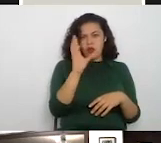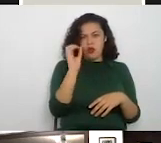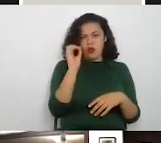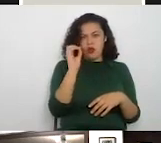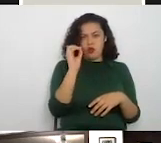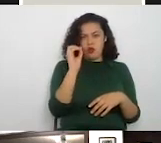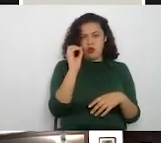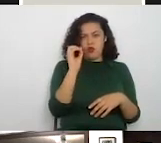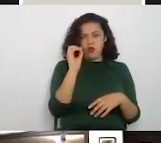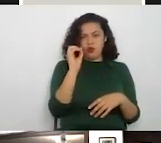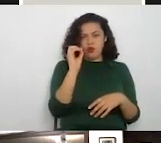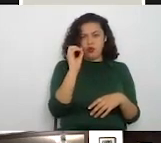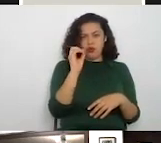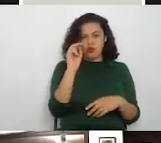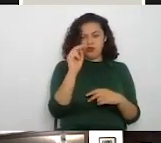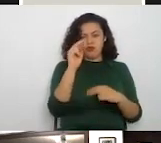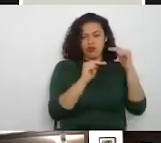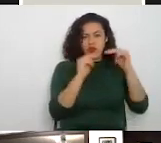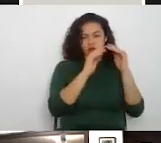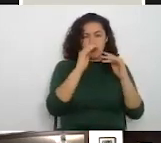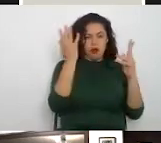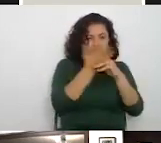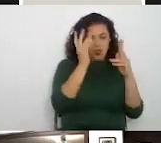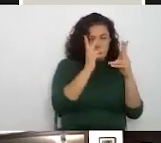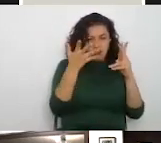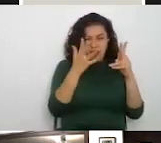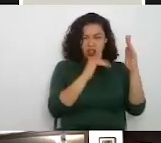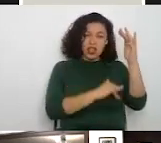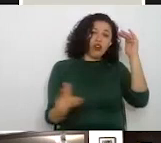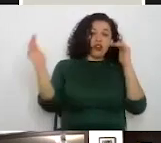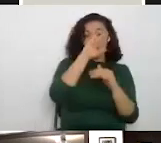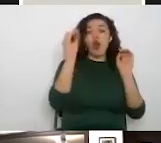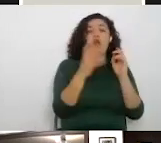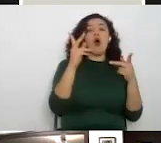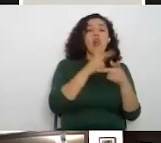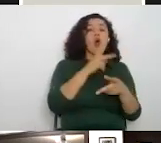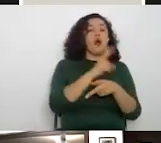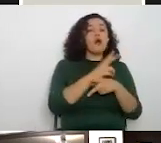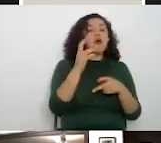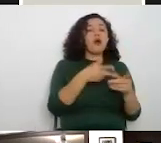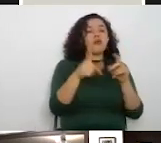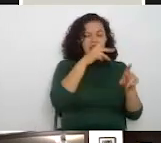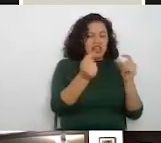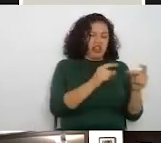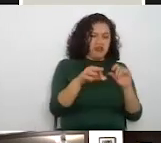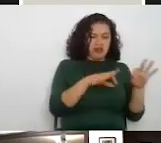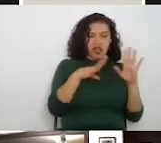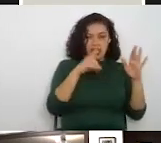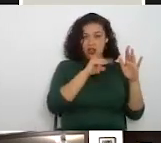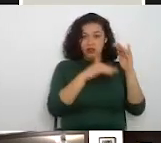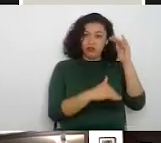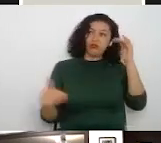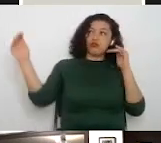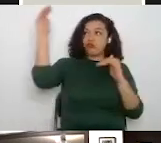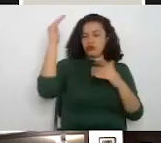un mando medio a un mando superior o simplemente de un nivel operativo a uno de supervisor o a una de gerencia, qué sé yo. ¿Sí? ¿Por